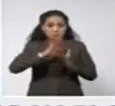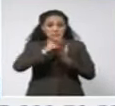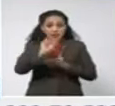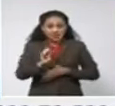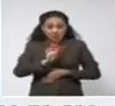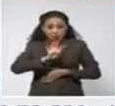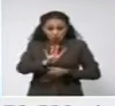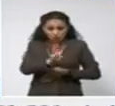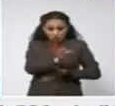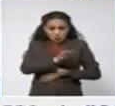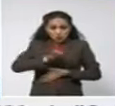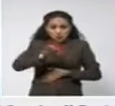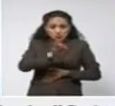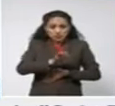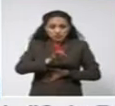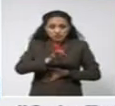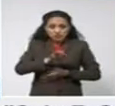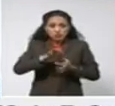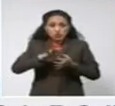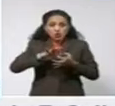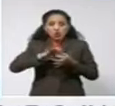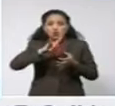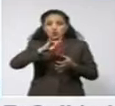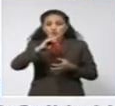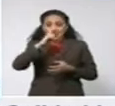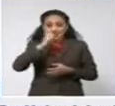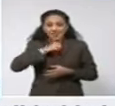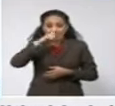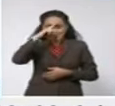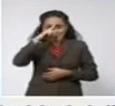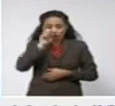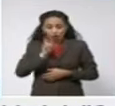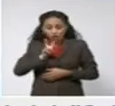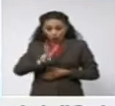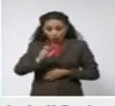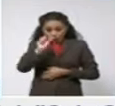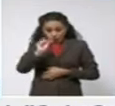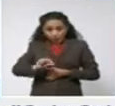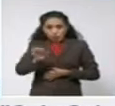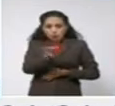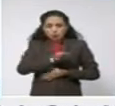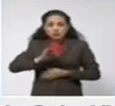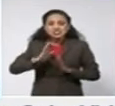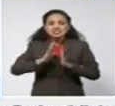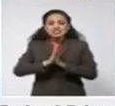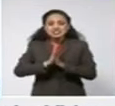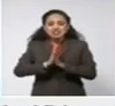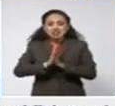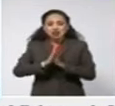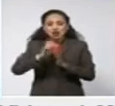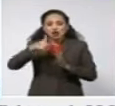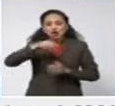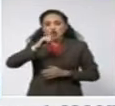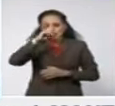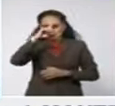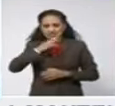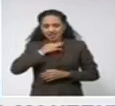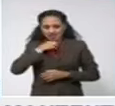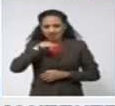del municipio de Güines y 2 son del municipio de San José de las Lajas.